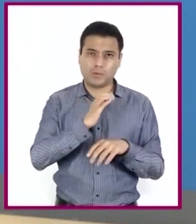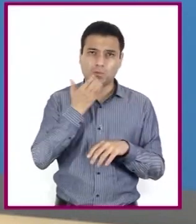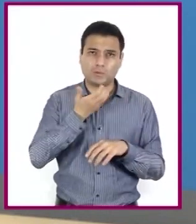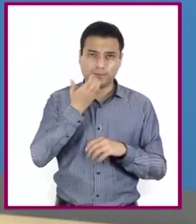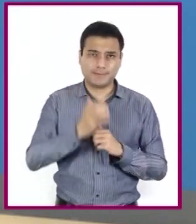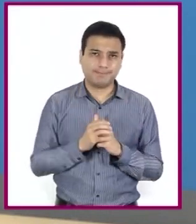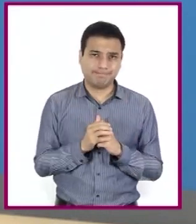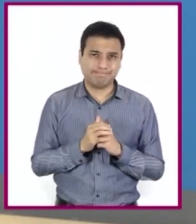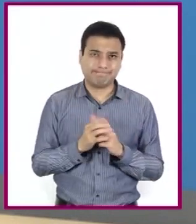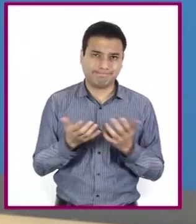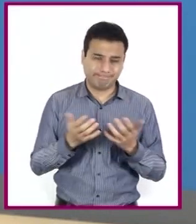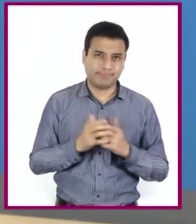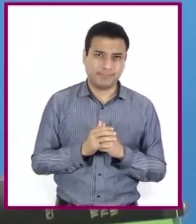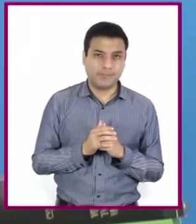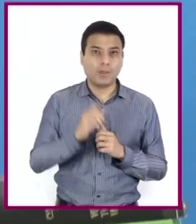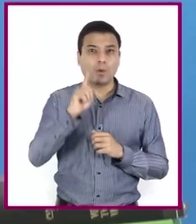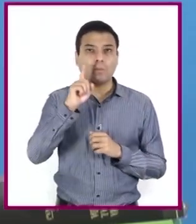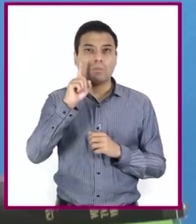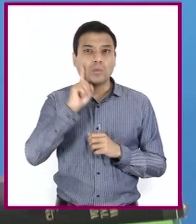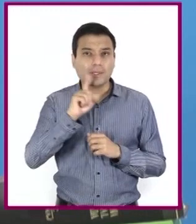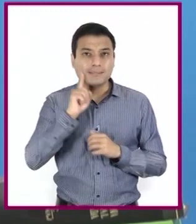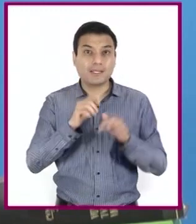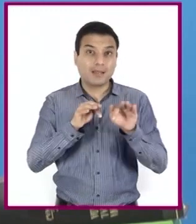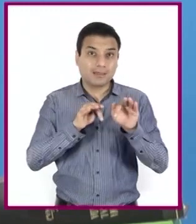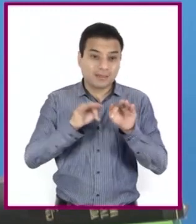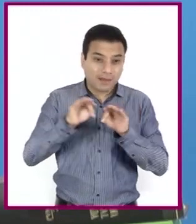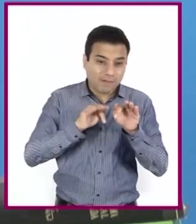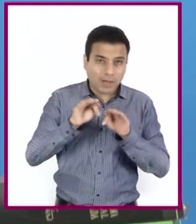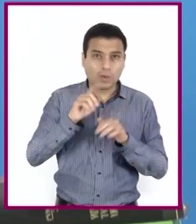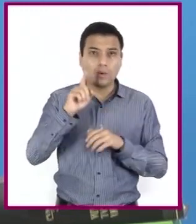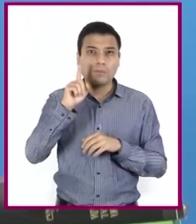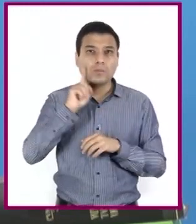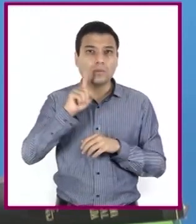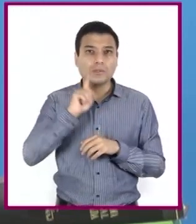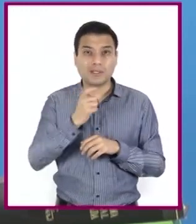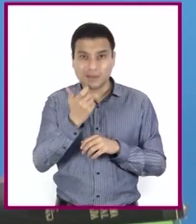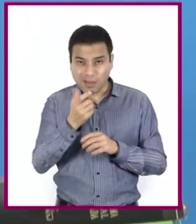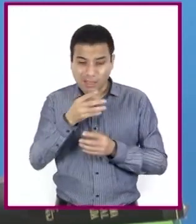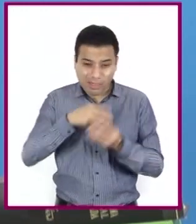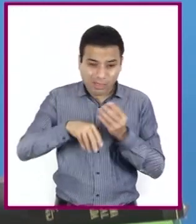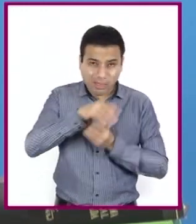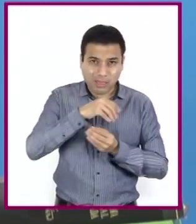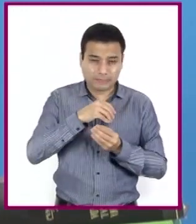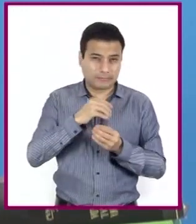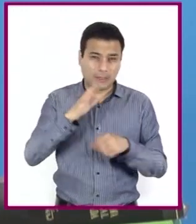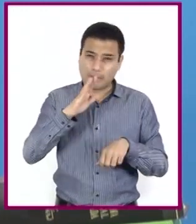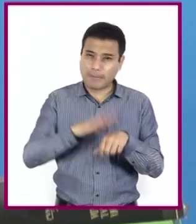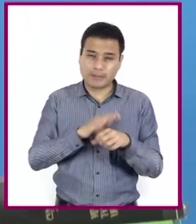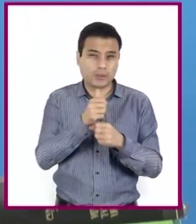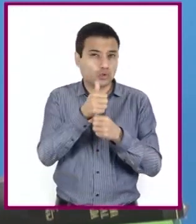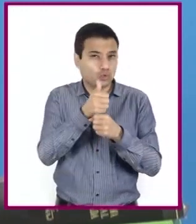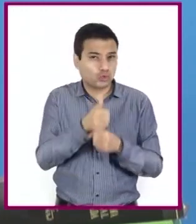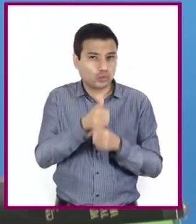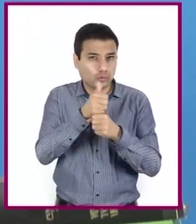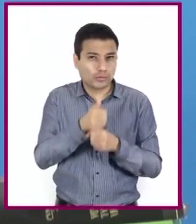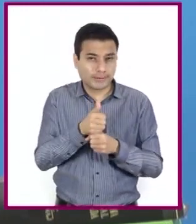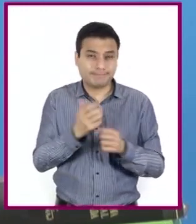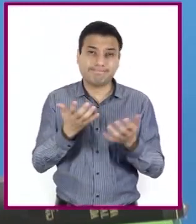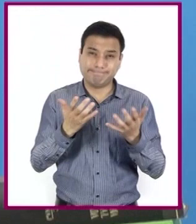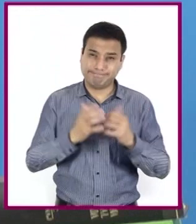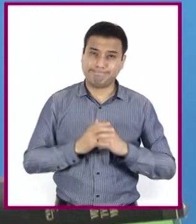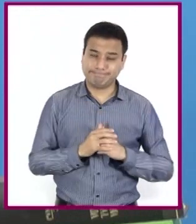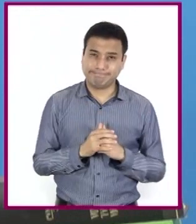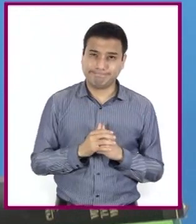media y la clase obrera. Las mujeres campesinas, las hijas y las esposas de los pequeños